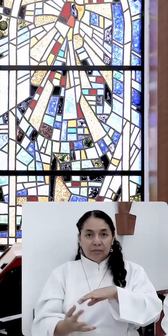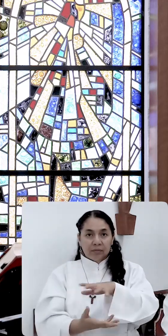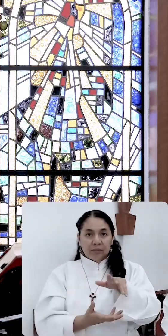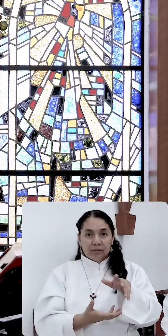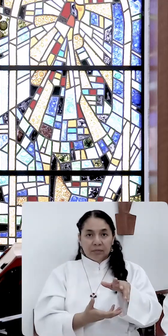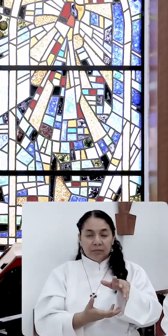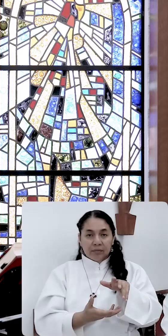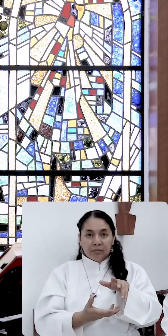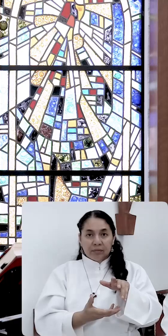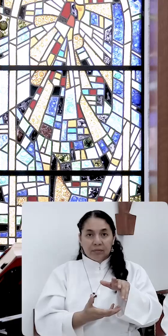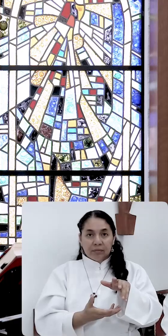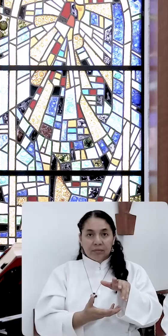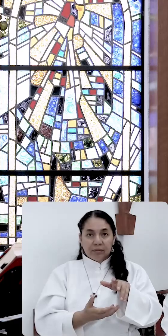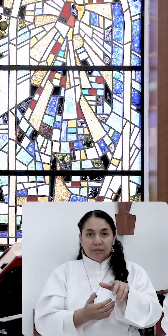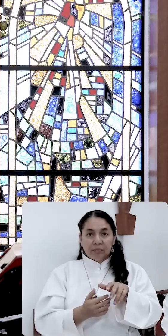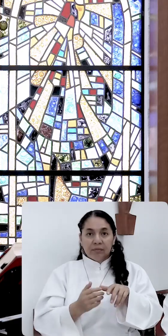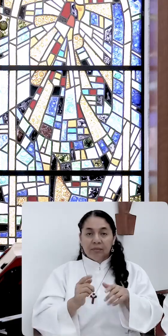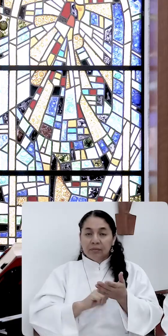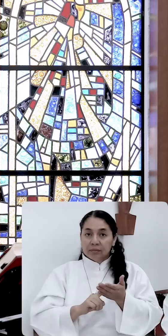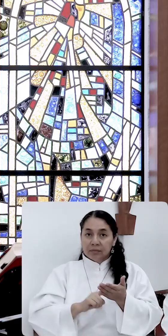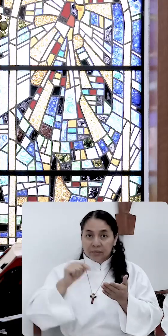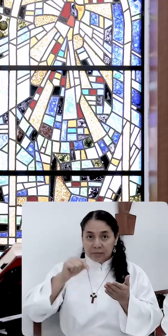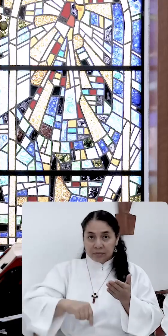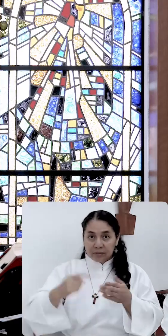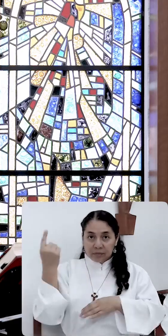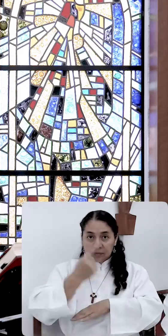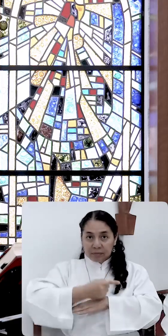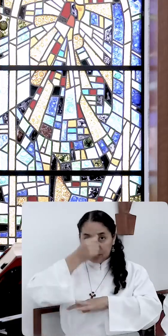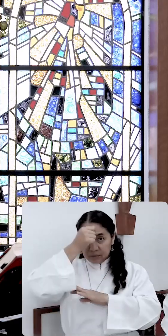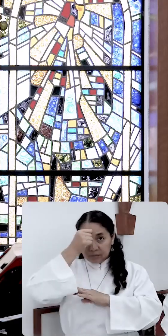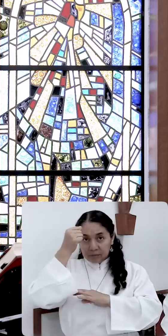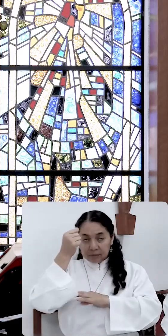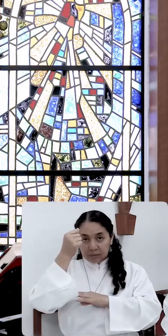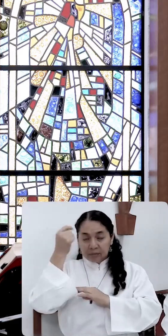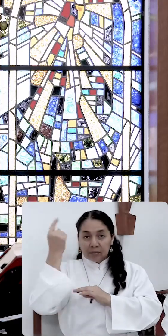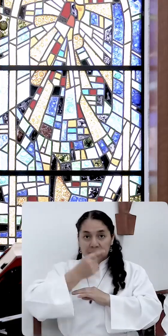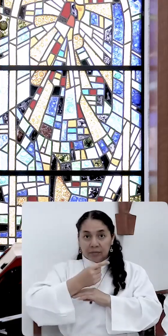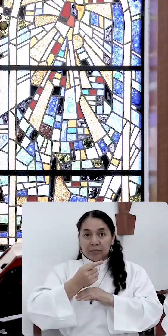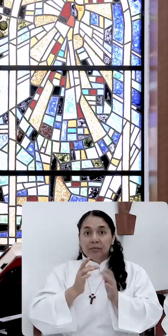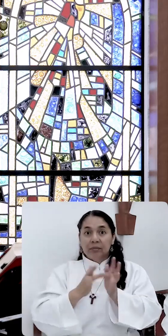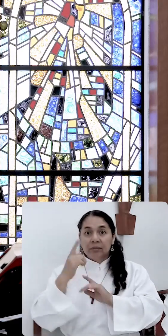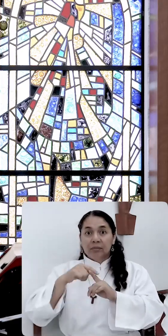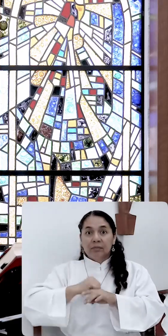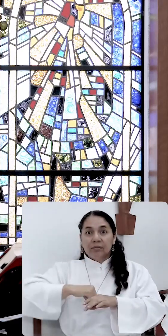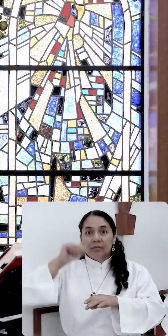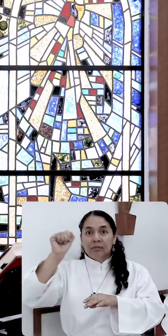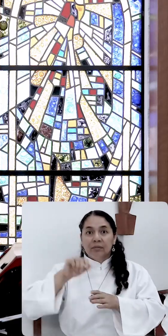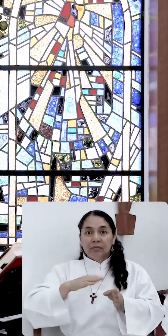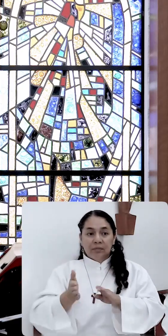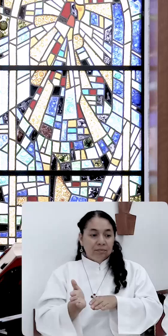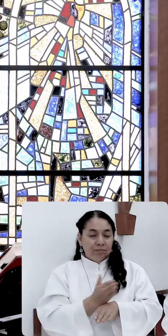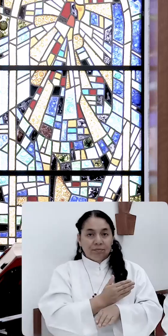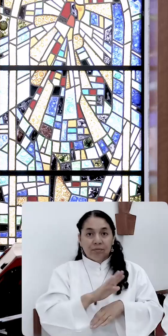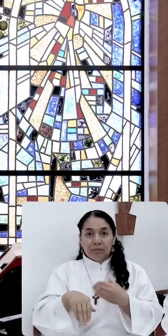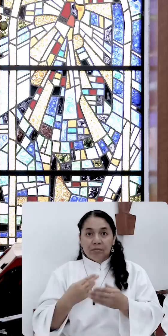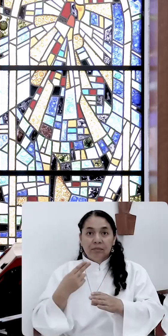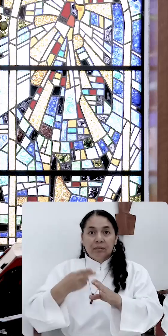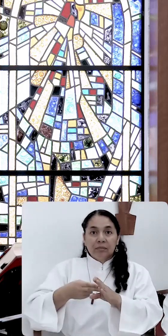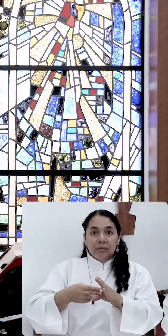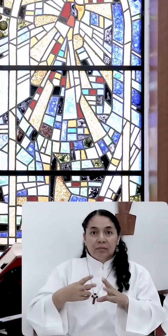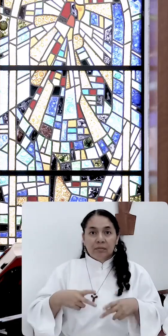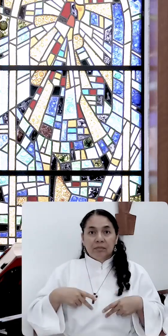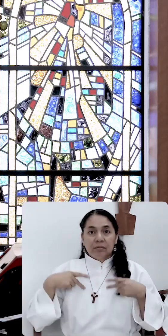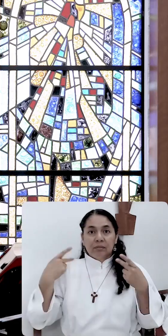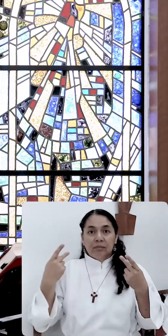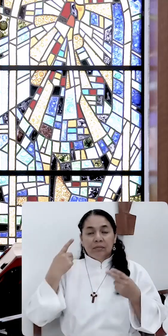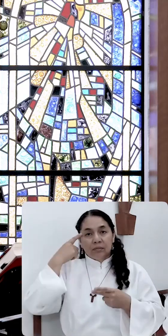tierra y reunida aquí en el domingo, día en que Cristo ha vencido a la muerte y nos ha hecho partícipes